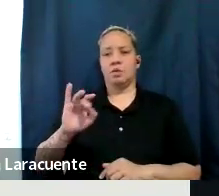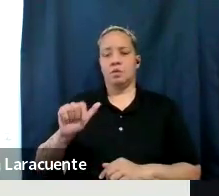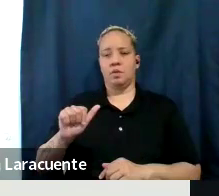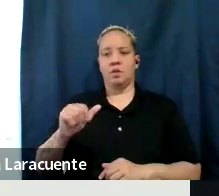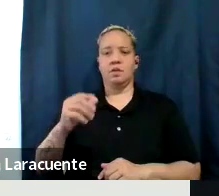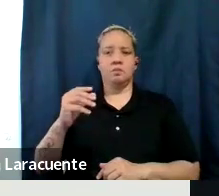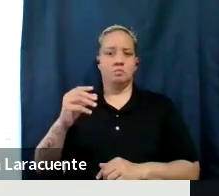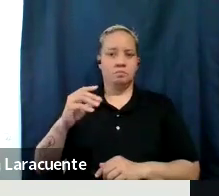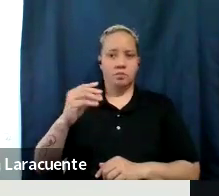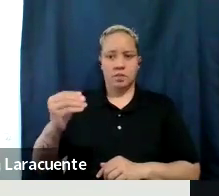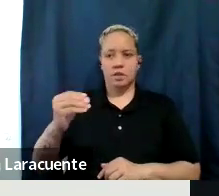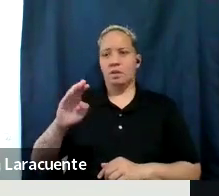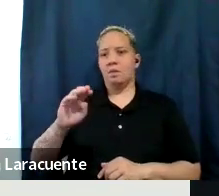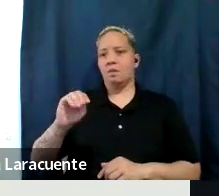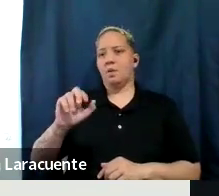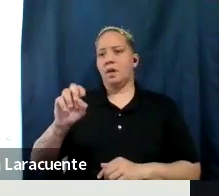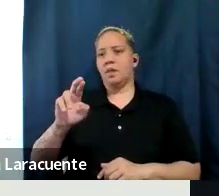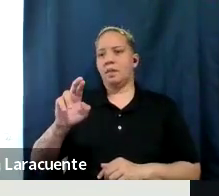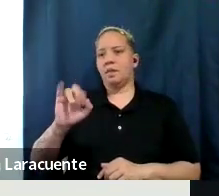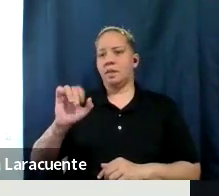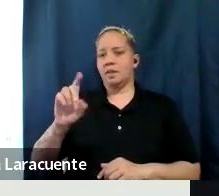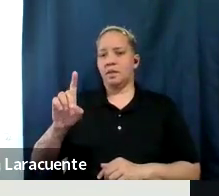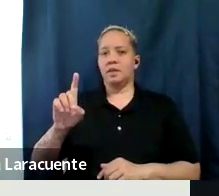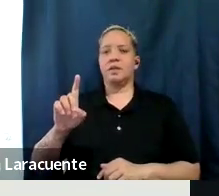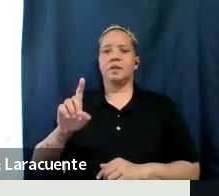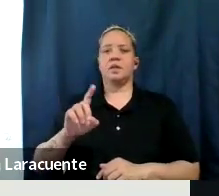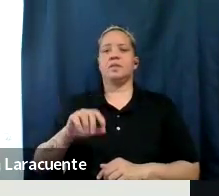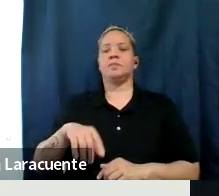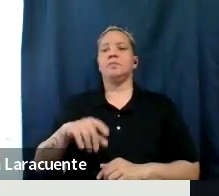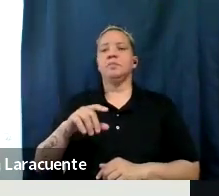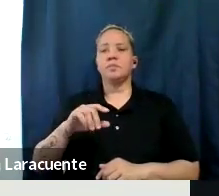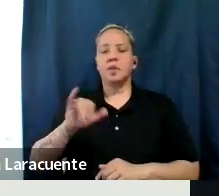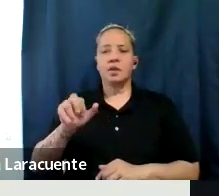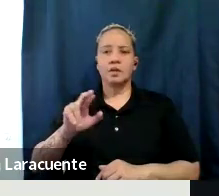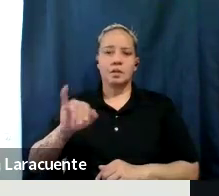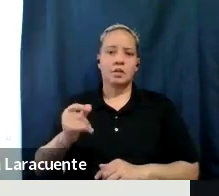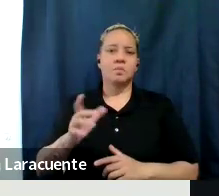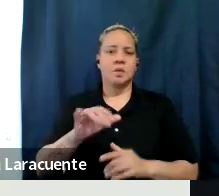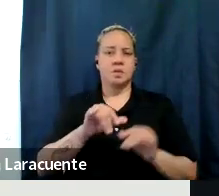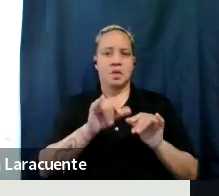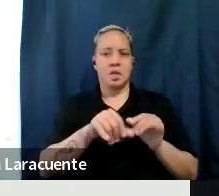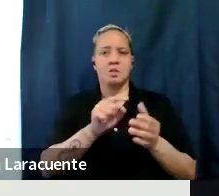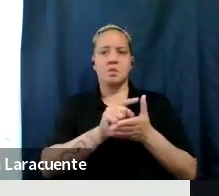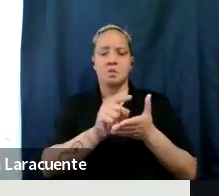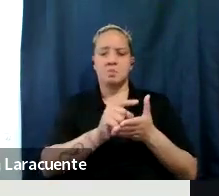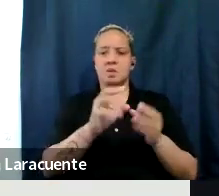se queda unas semanas más con García Lorca y con su familia, y en ese momento pues siente